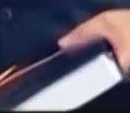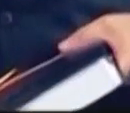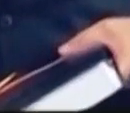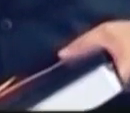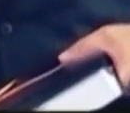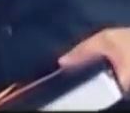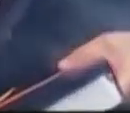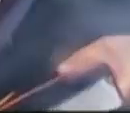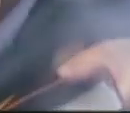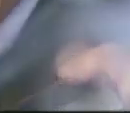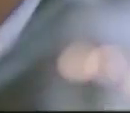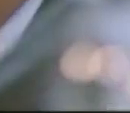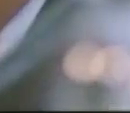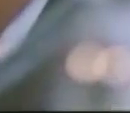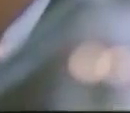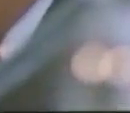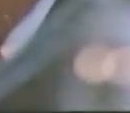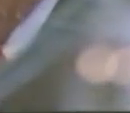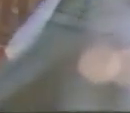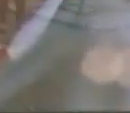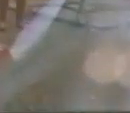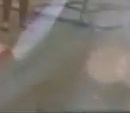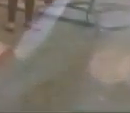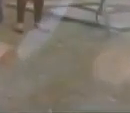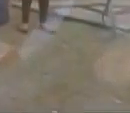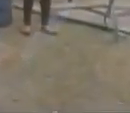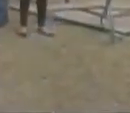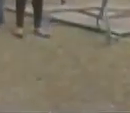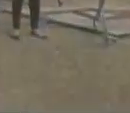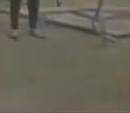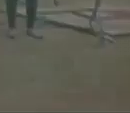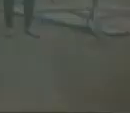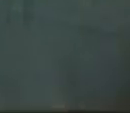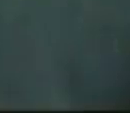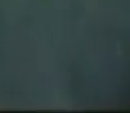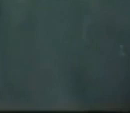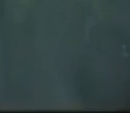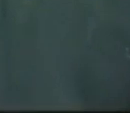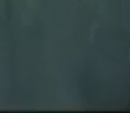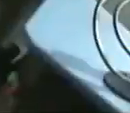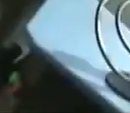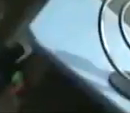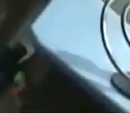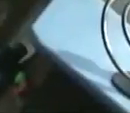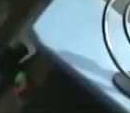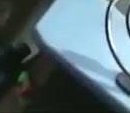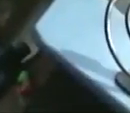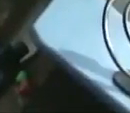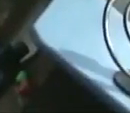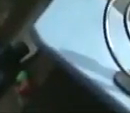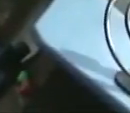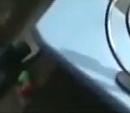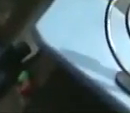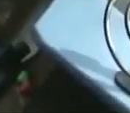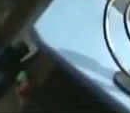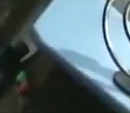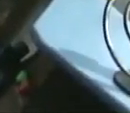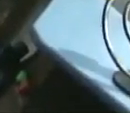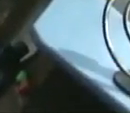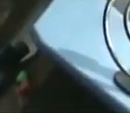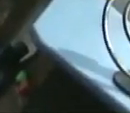Nicolás Maduro, en su corazón de hombre del pueblo, es uno de los líderes jóvenes de mayor